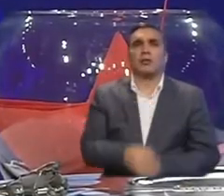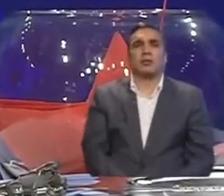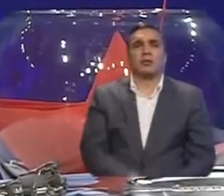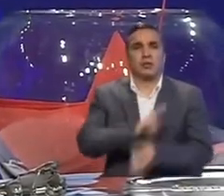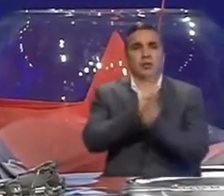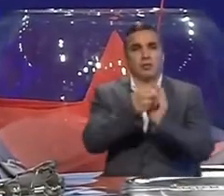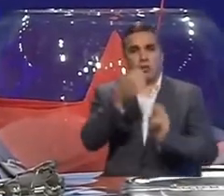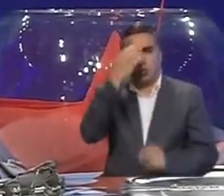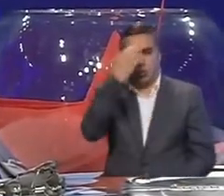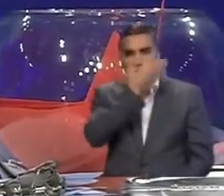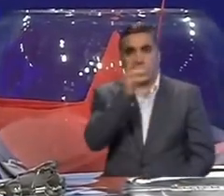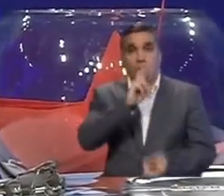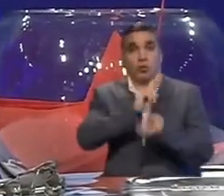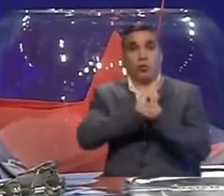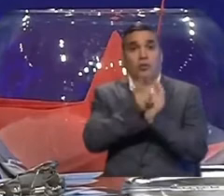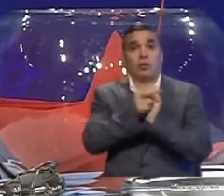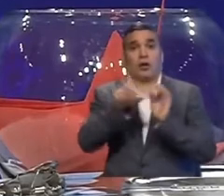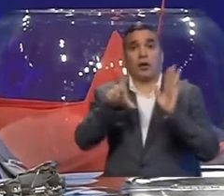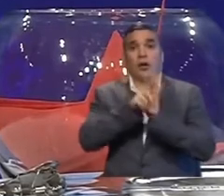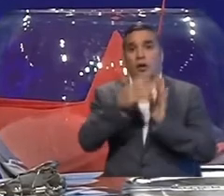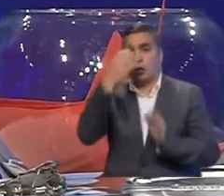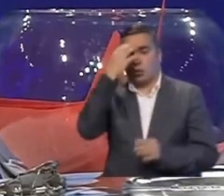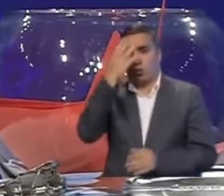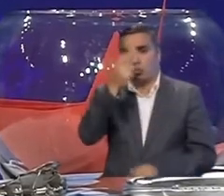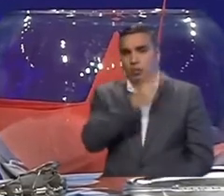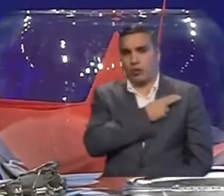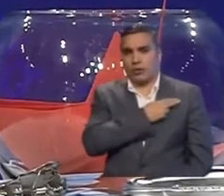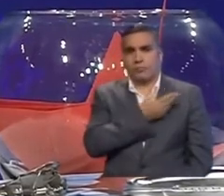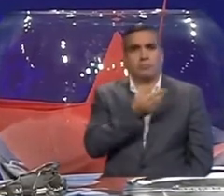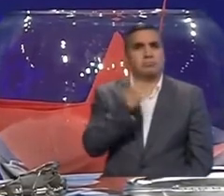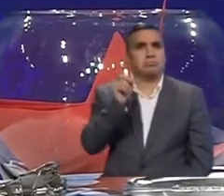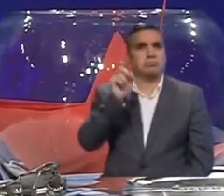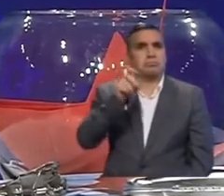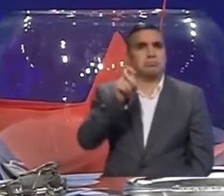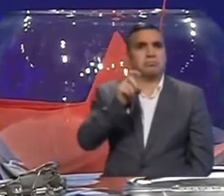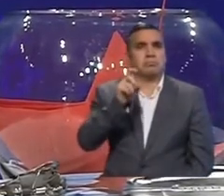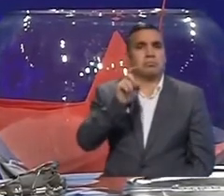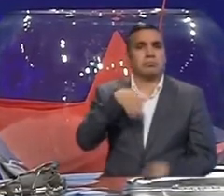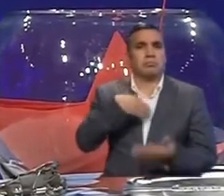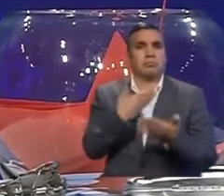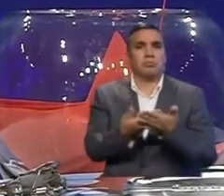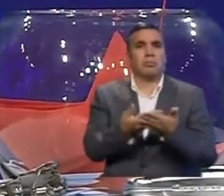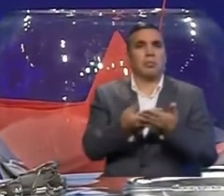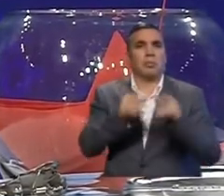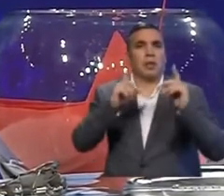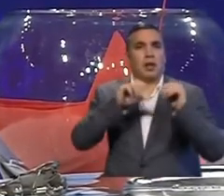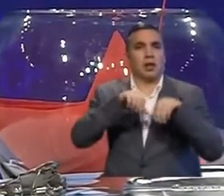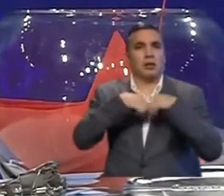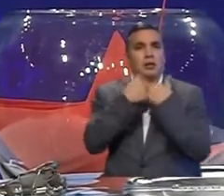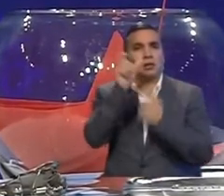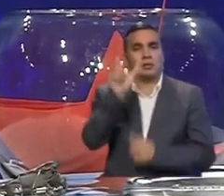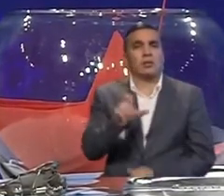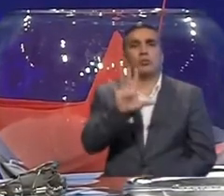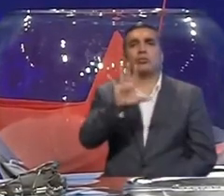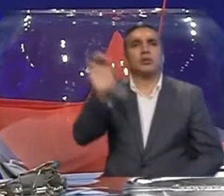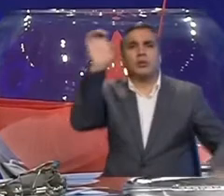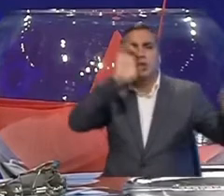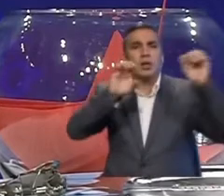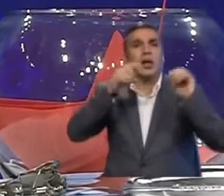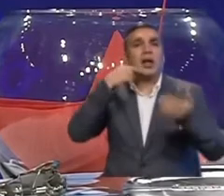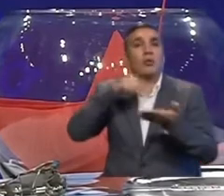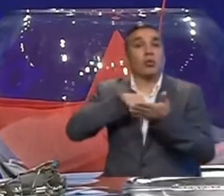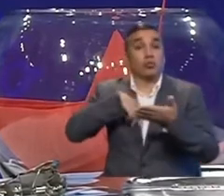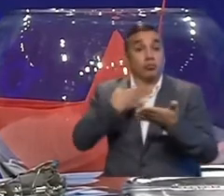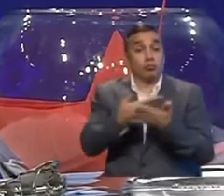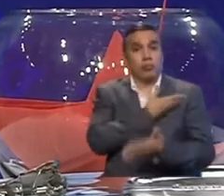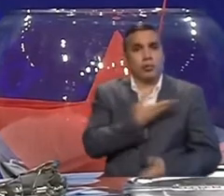reformas educativas, reformas a la ley de educación superior. Esto necesariamente tiene que pasar por la Asamblea. ¿Y cuál va a ser su estrategia de llegar a